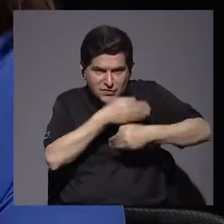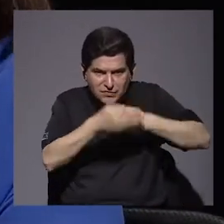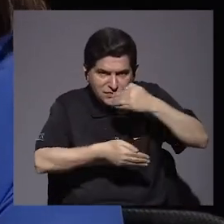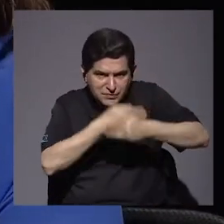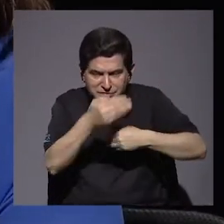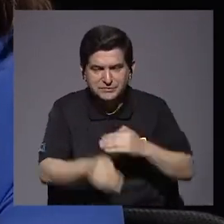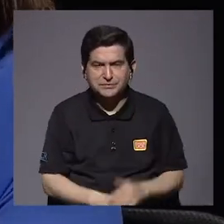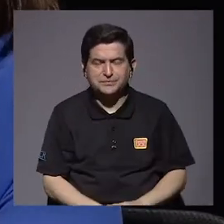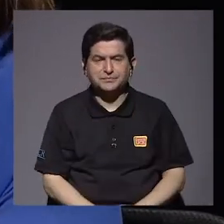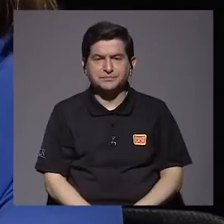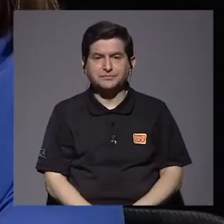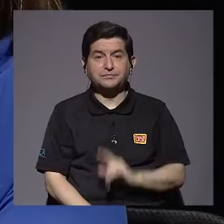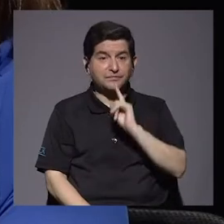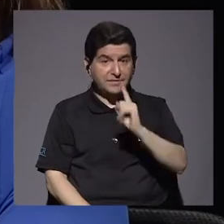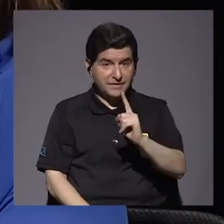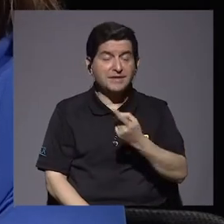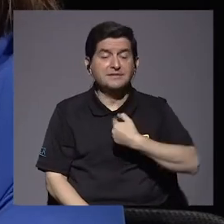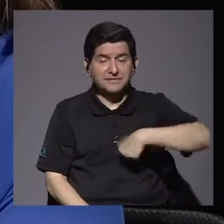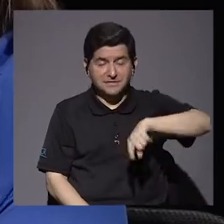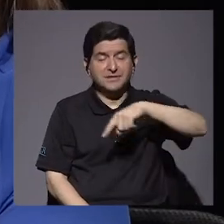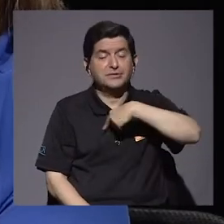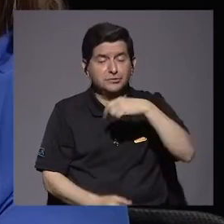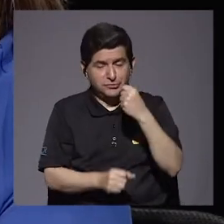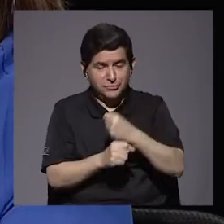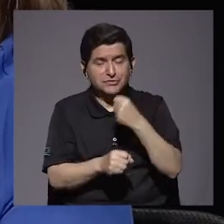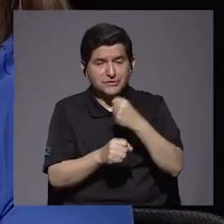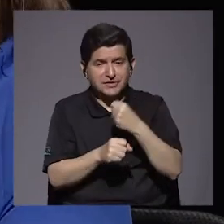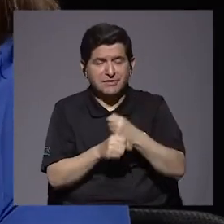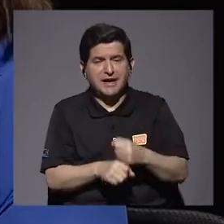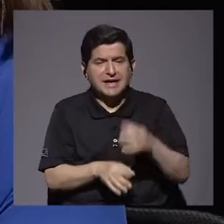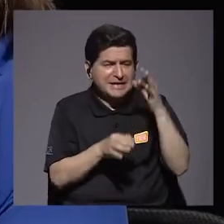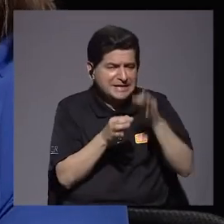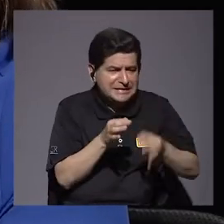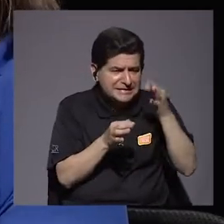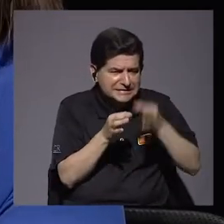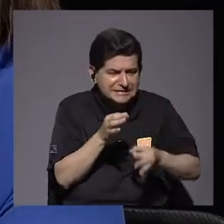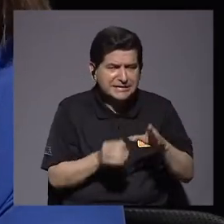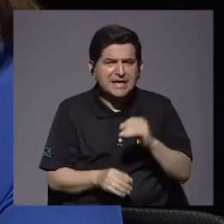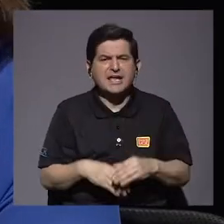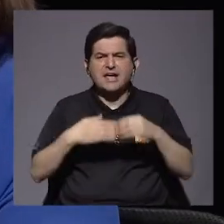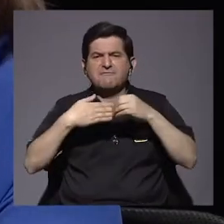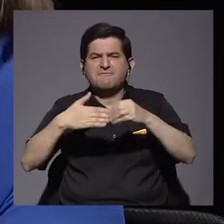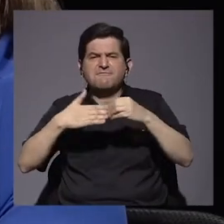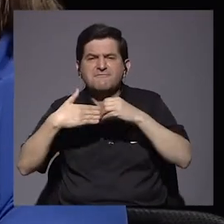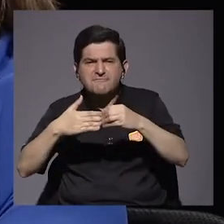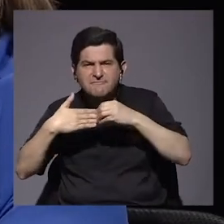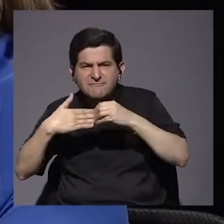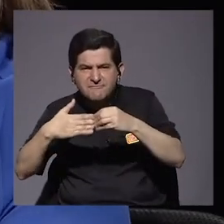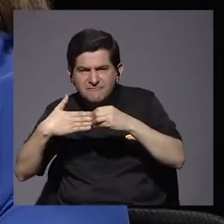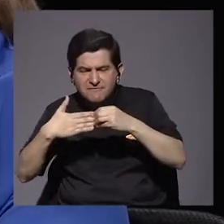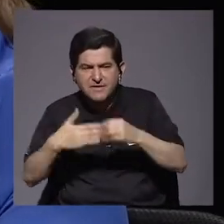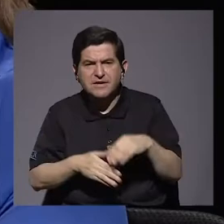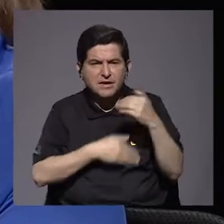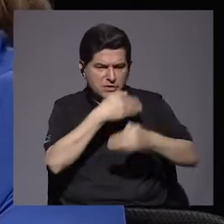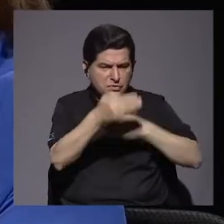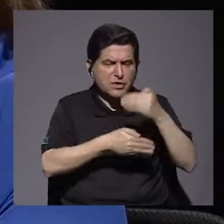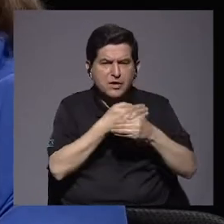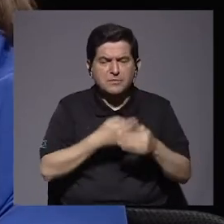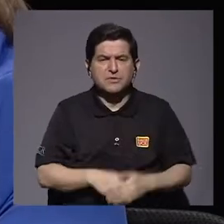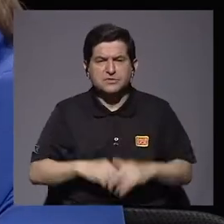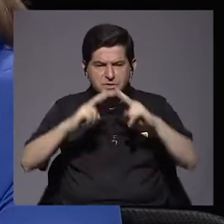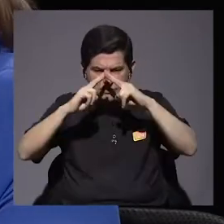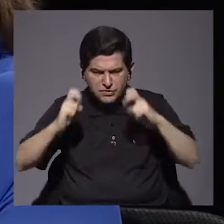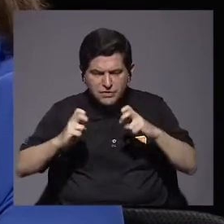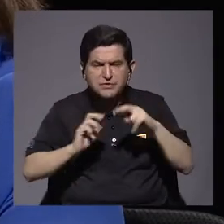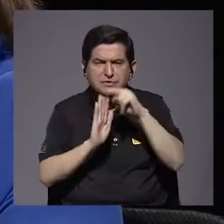de gestión, donde yo le decía que tenemos que trabajar en la simplificación y en la flexibilización de los procedimientos,